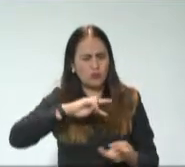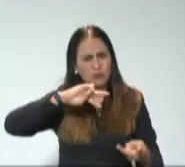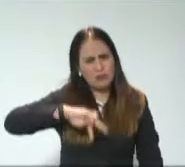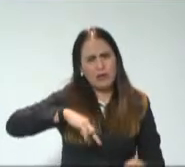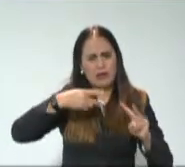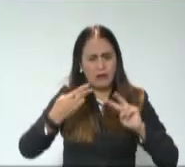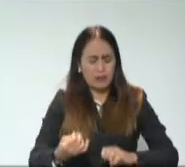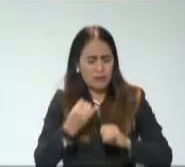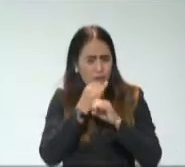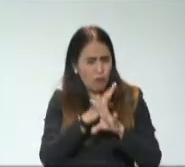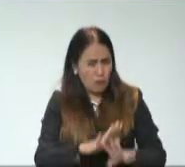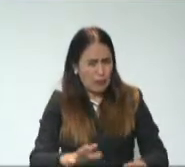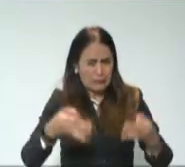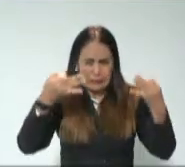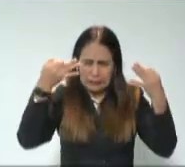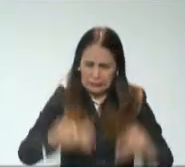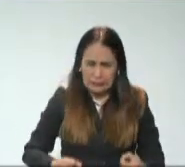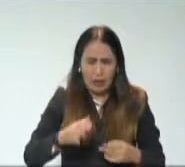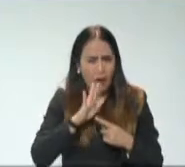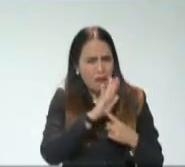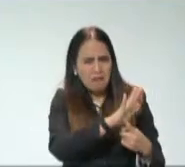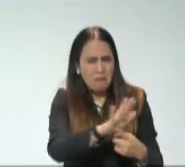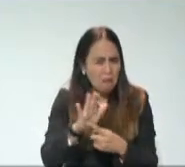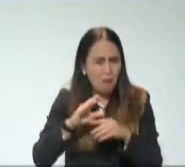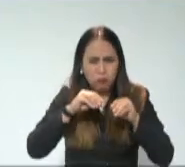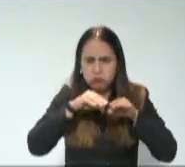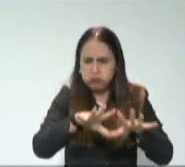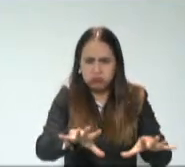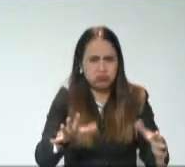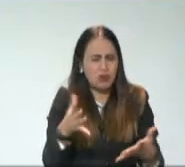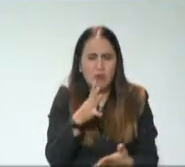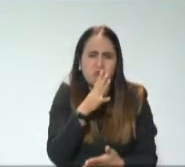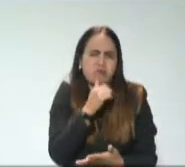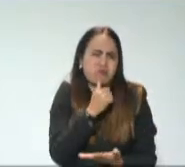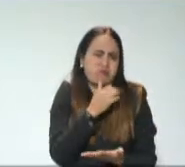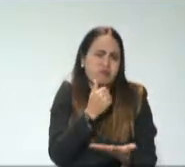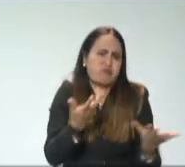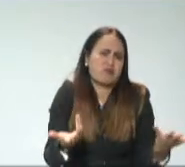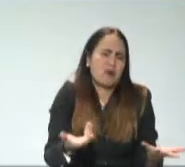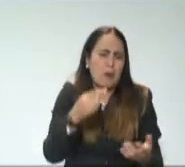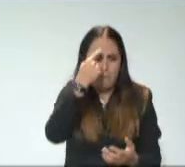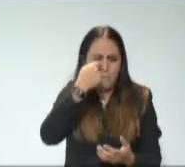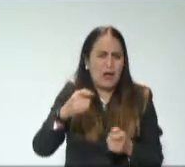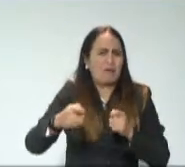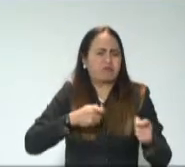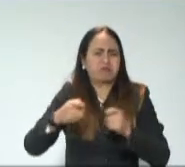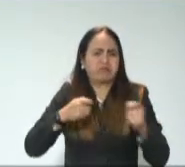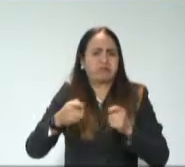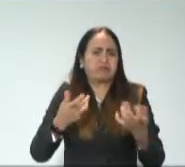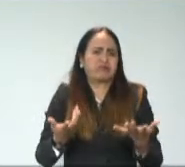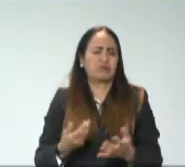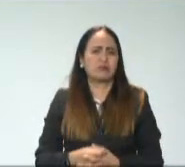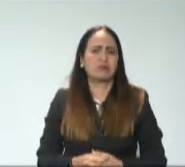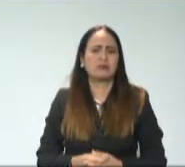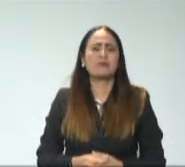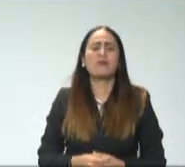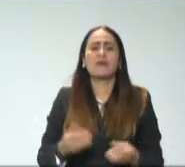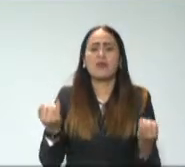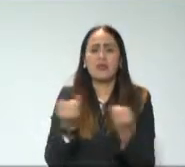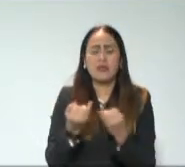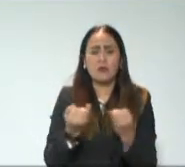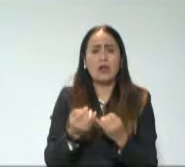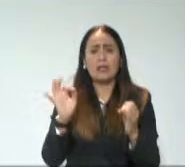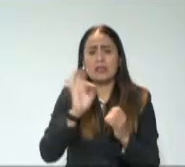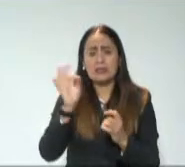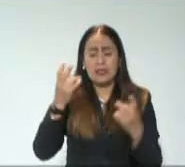transmitir la relevancia que tienen esas medidas para elol y el impacto que tiene tal vez en una